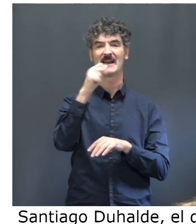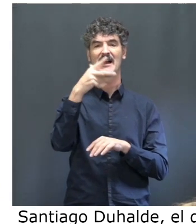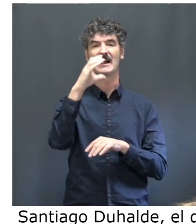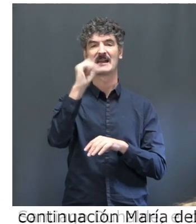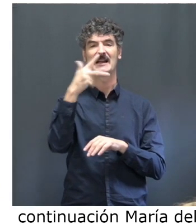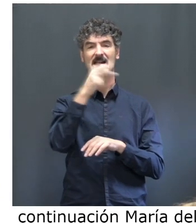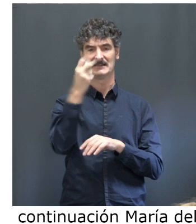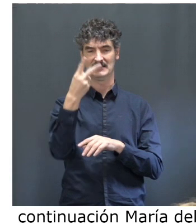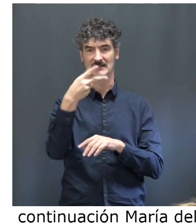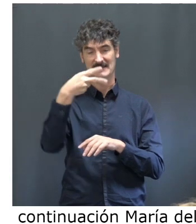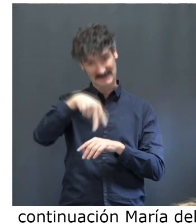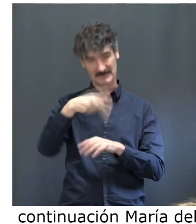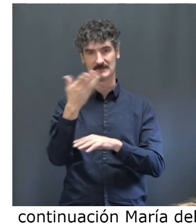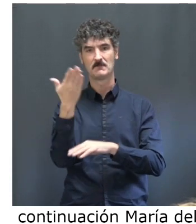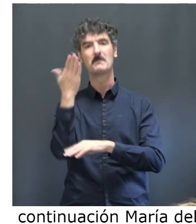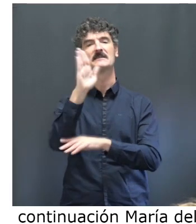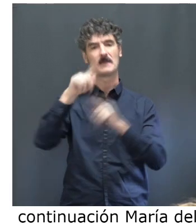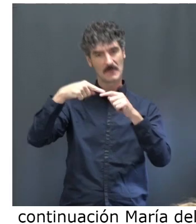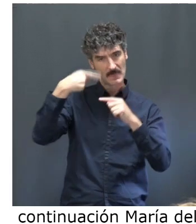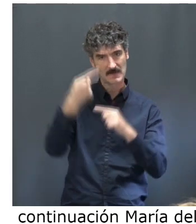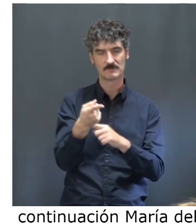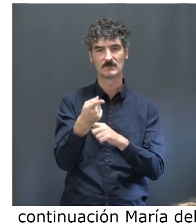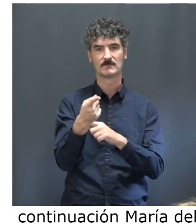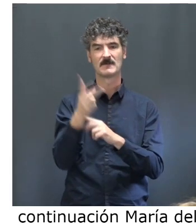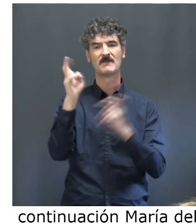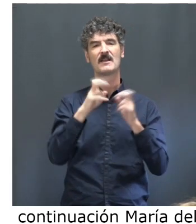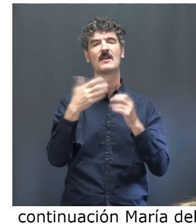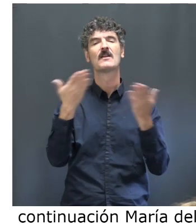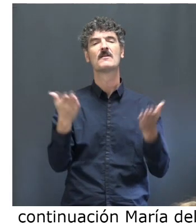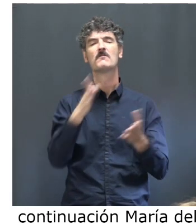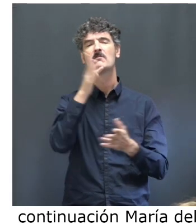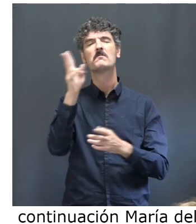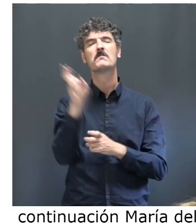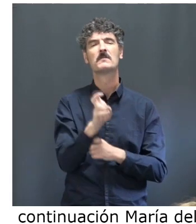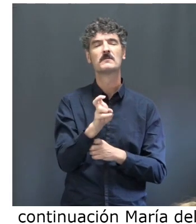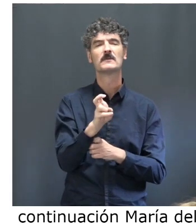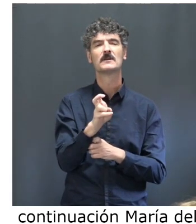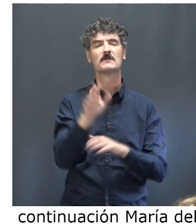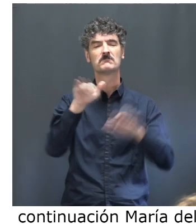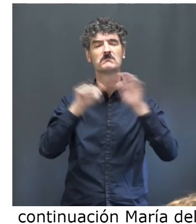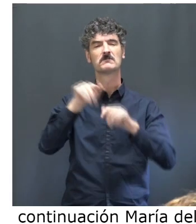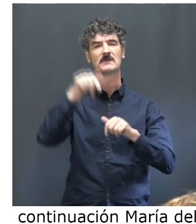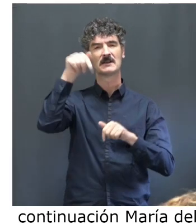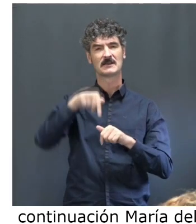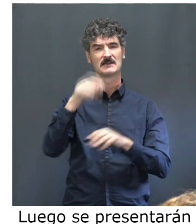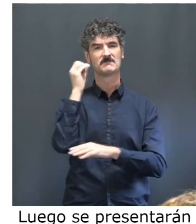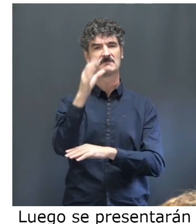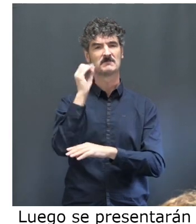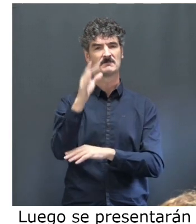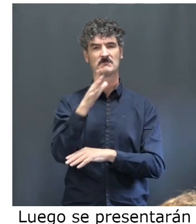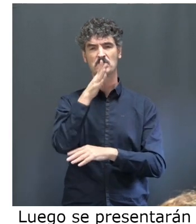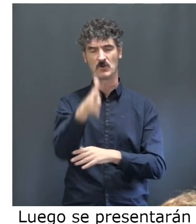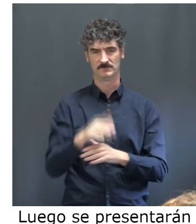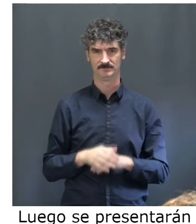se presentarán y nos contarán un poco de dónde vienen y por qué han sido convocadas para estar aquí hoy.